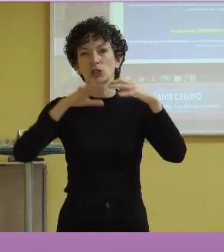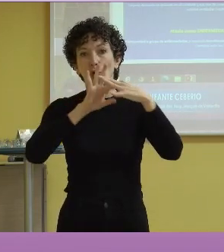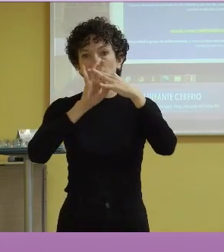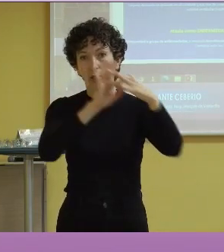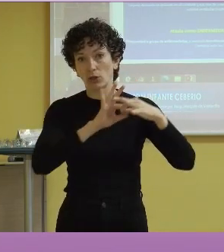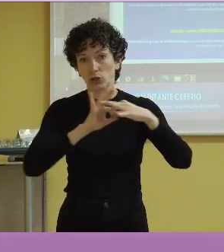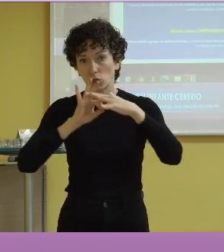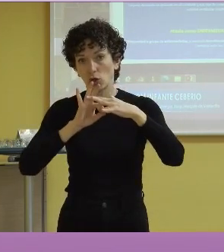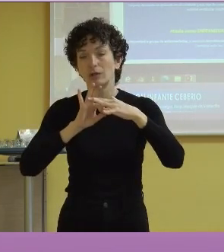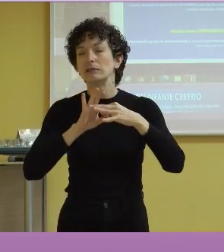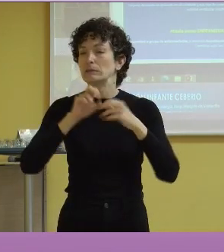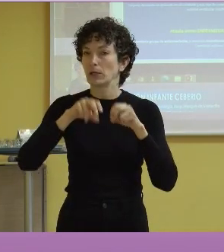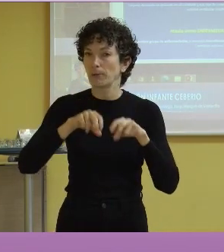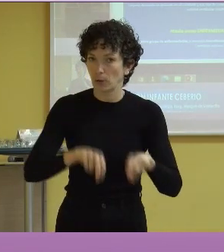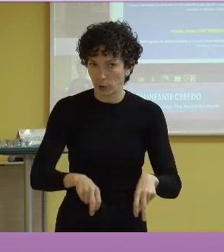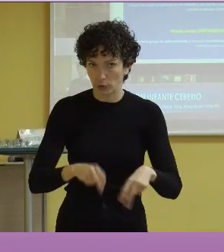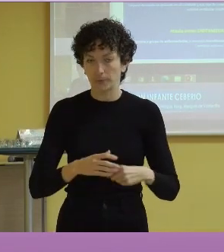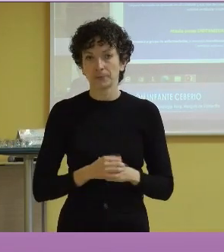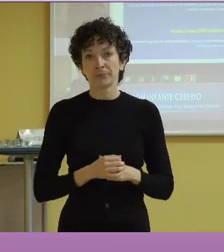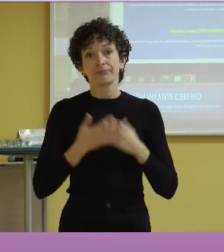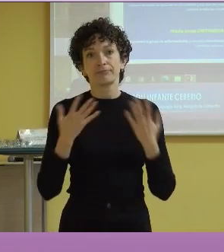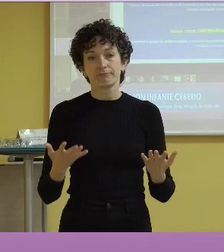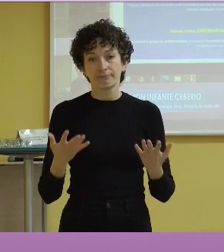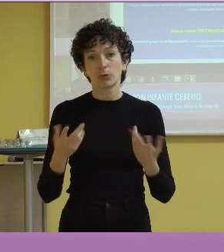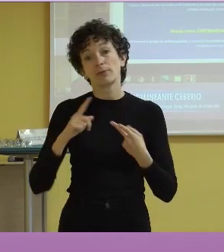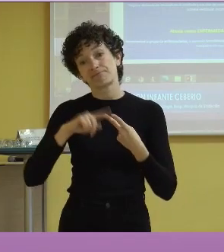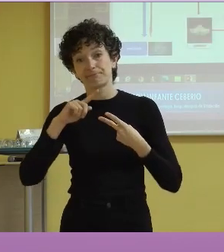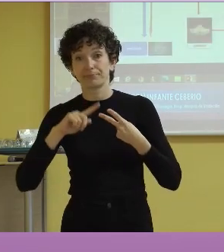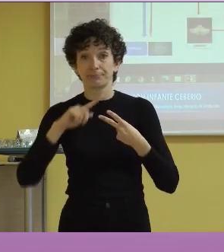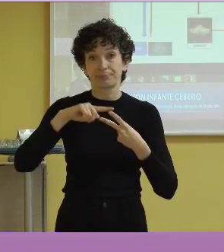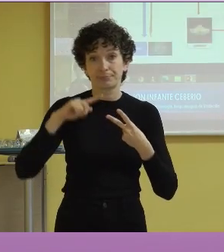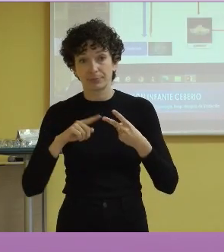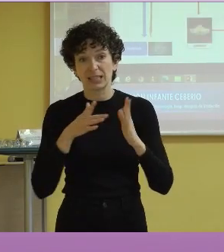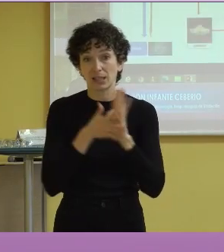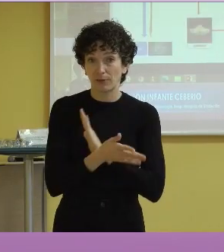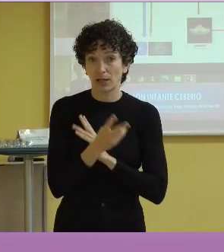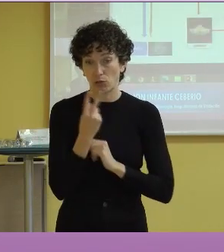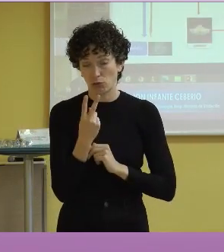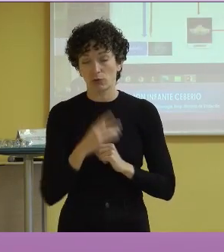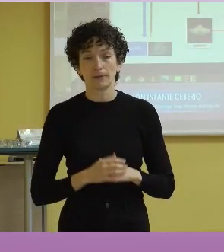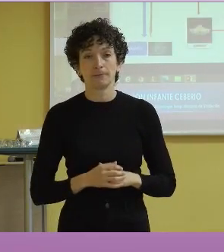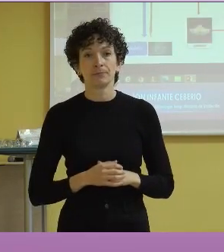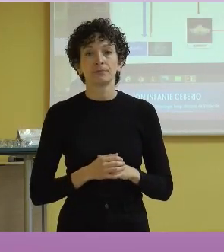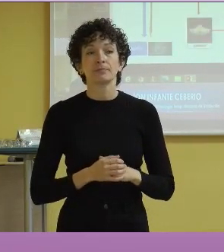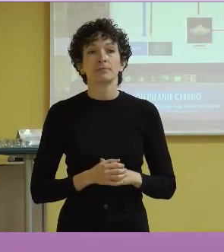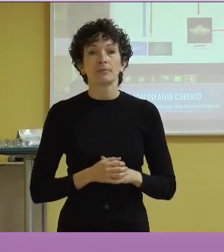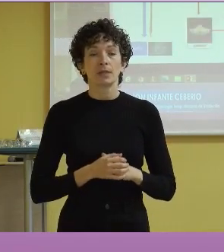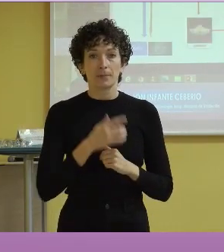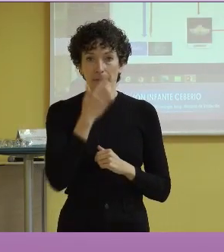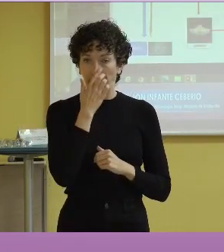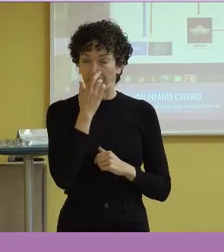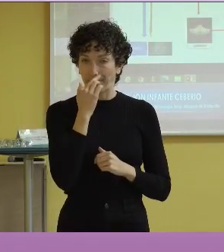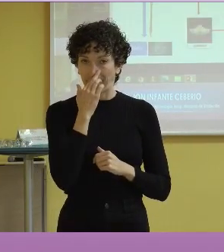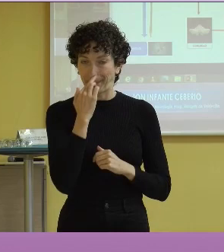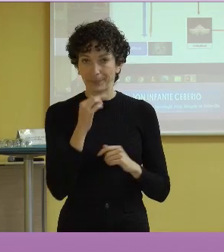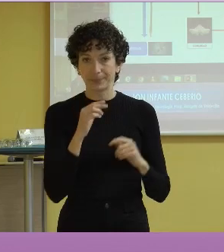del encéfalo. Por tanto, hay esta doble acepción. Fijamos en la parte izquierda